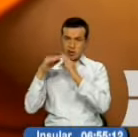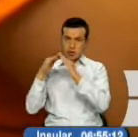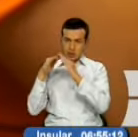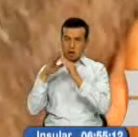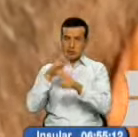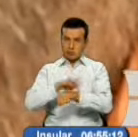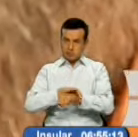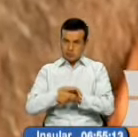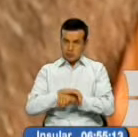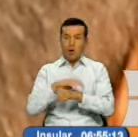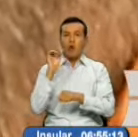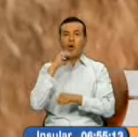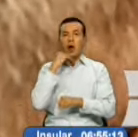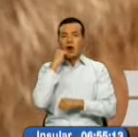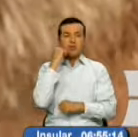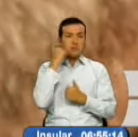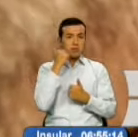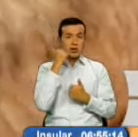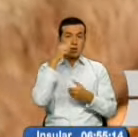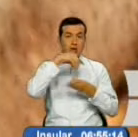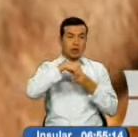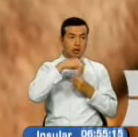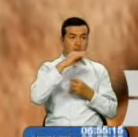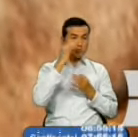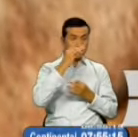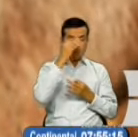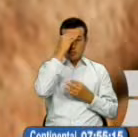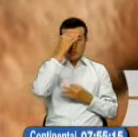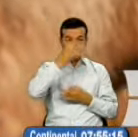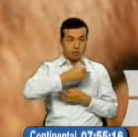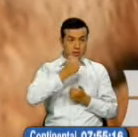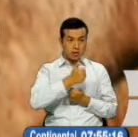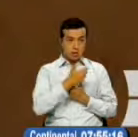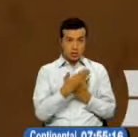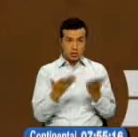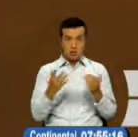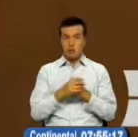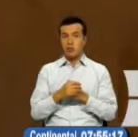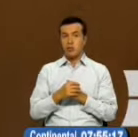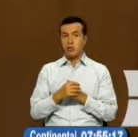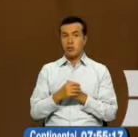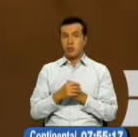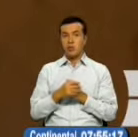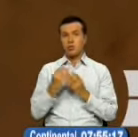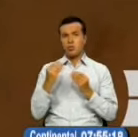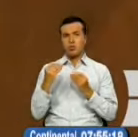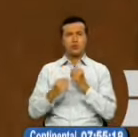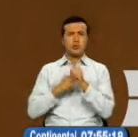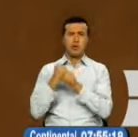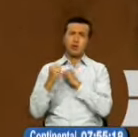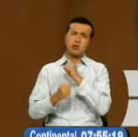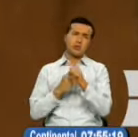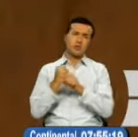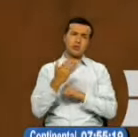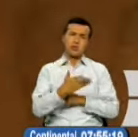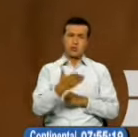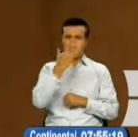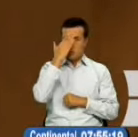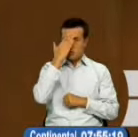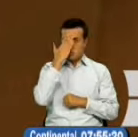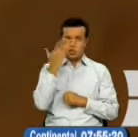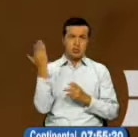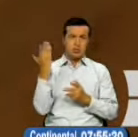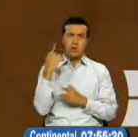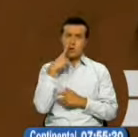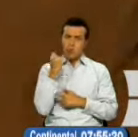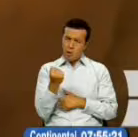hayan mantenido un buen comportamiento al interior del centro de rehabilitación. Es que ya tienen tantos años, niños, usted sabe de esta manera, es mujer sin